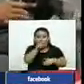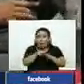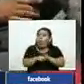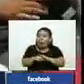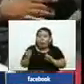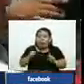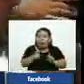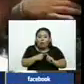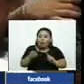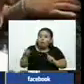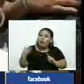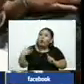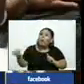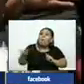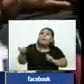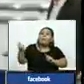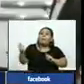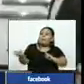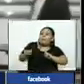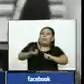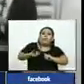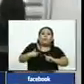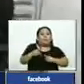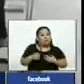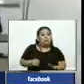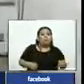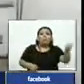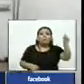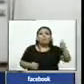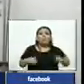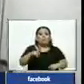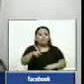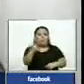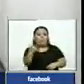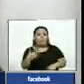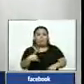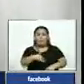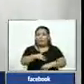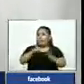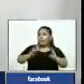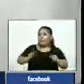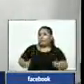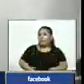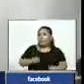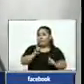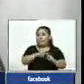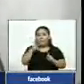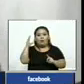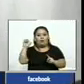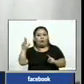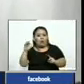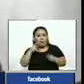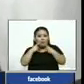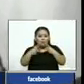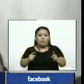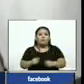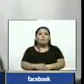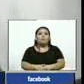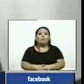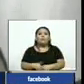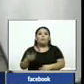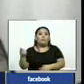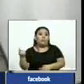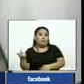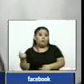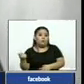mentiras de que se estaba entrando la gente ya al aeropuerto. Sobre este incidente, el ministro de Gobierno, Carlos Romero, se pronunció. La policía